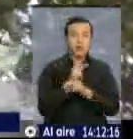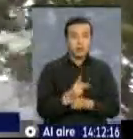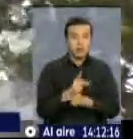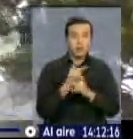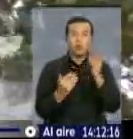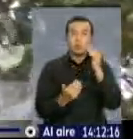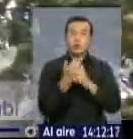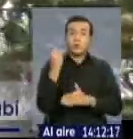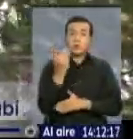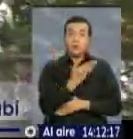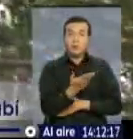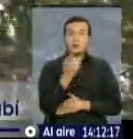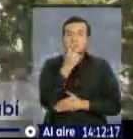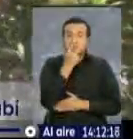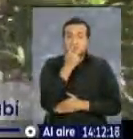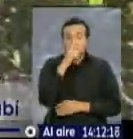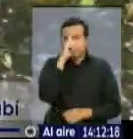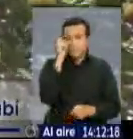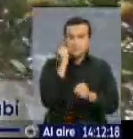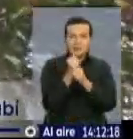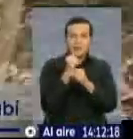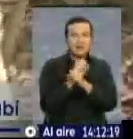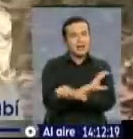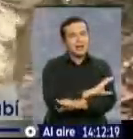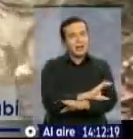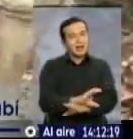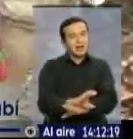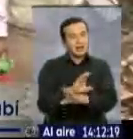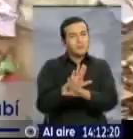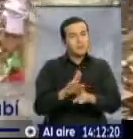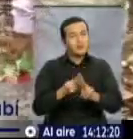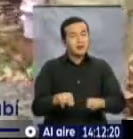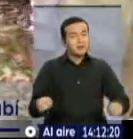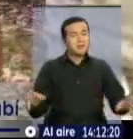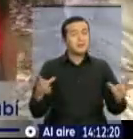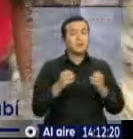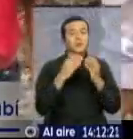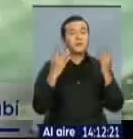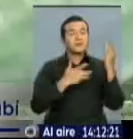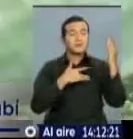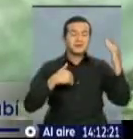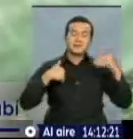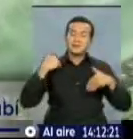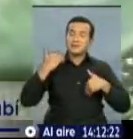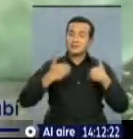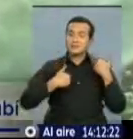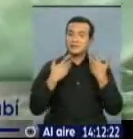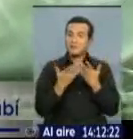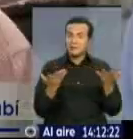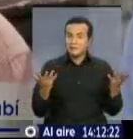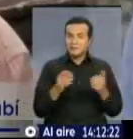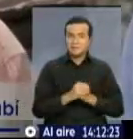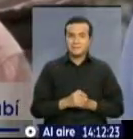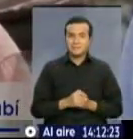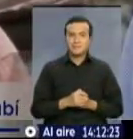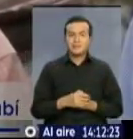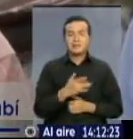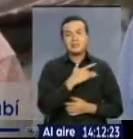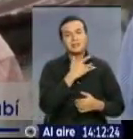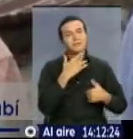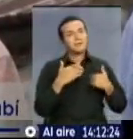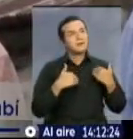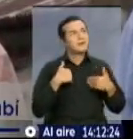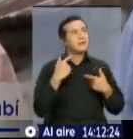nuevas generaciones se interesen por la labor del campo y la preservación de la naturaleza llena de alegría a agricultores como Emilio García. Eso me motiva